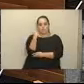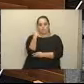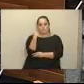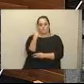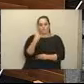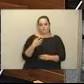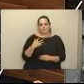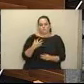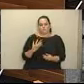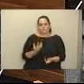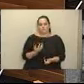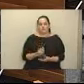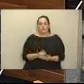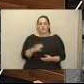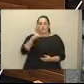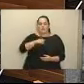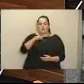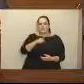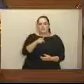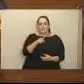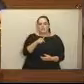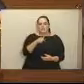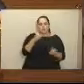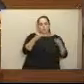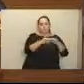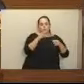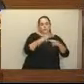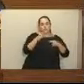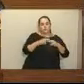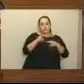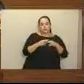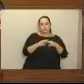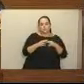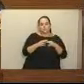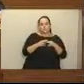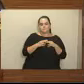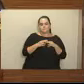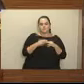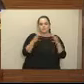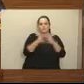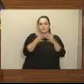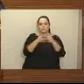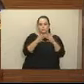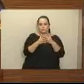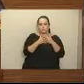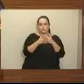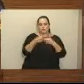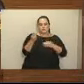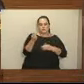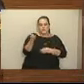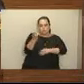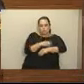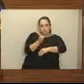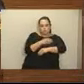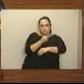opacidad y complicidad de los partidos políticos que han permitido mantener esas estructuras opacas al servicio de